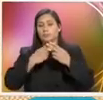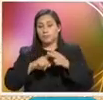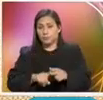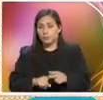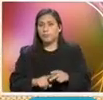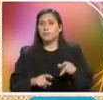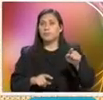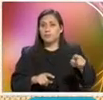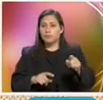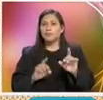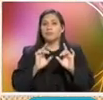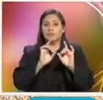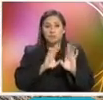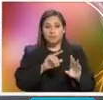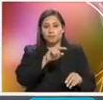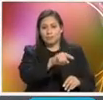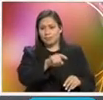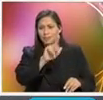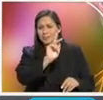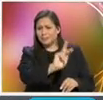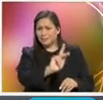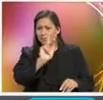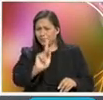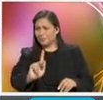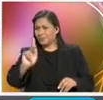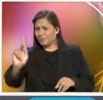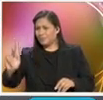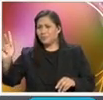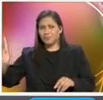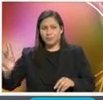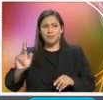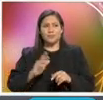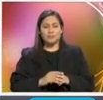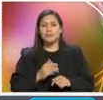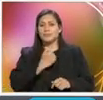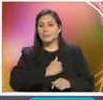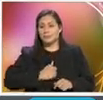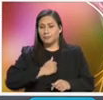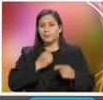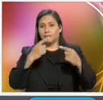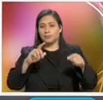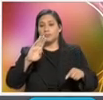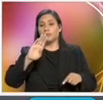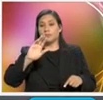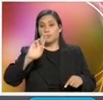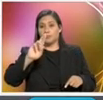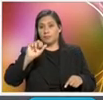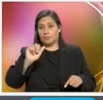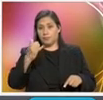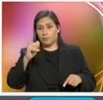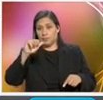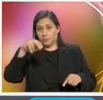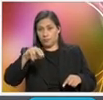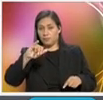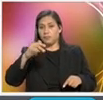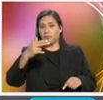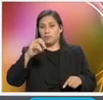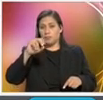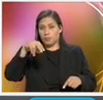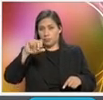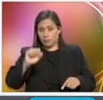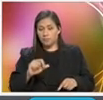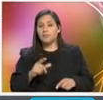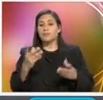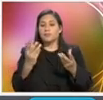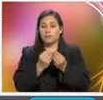comenzó a tener esta coincidencia tan desagradable en el mundo de la música. Brian Jones, quien fuera el que juntó